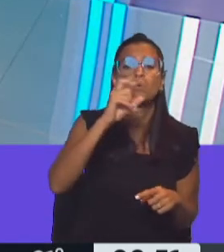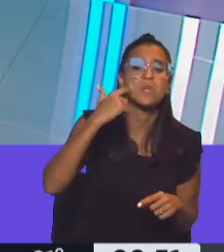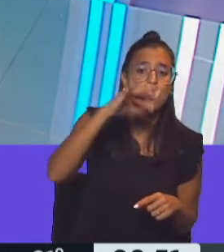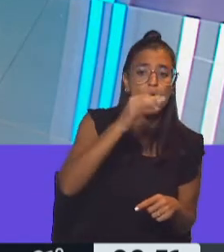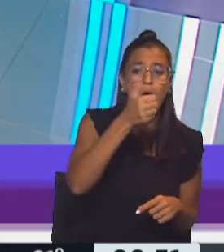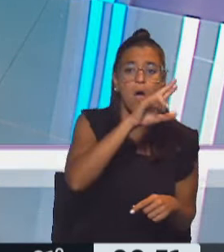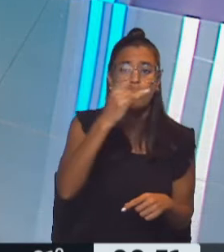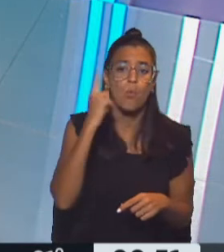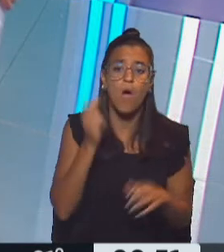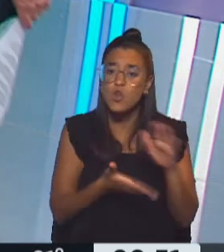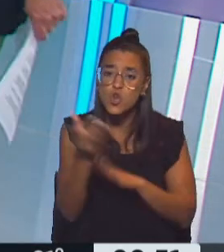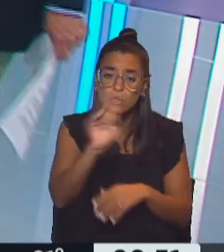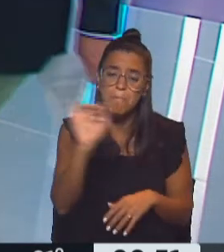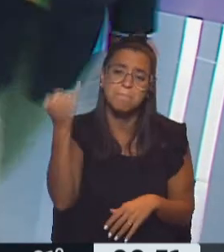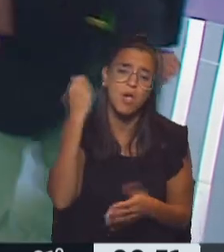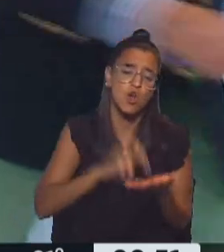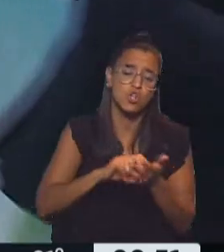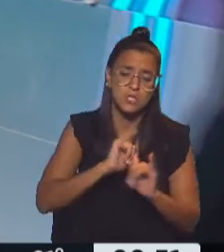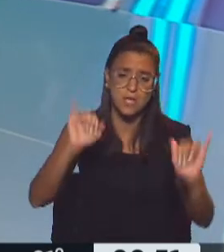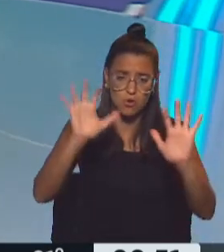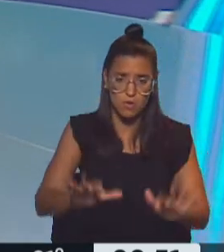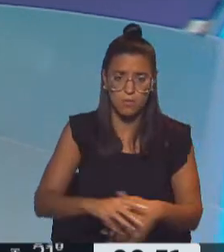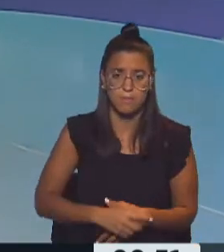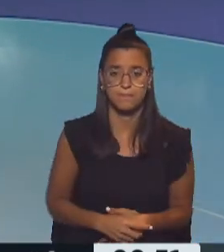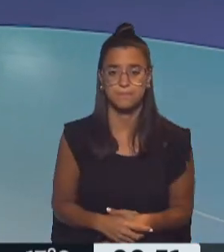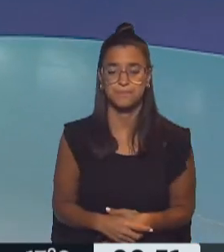no te vayas estás en el mejor noticiero